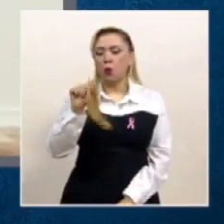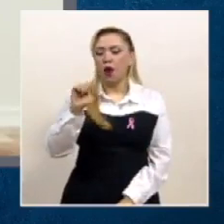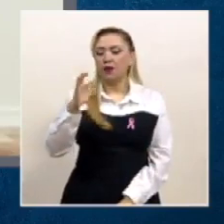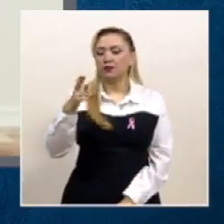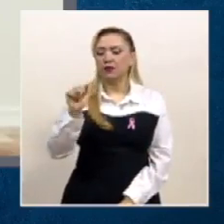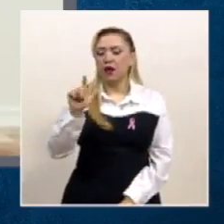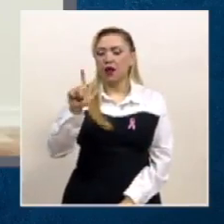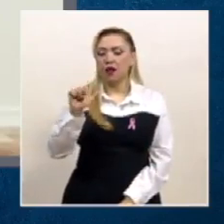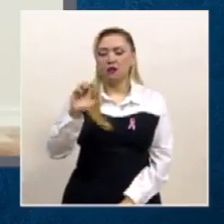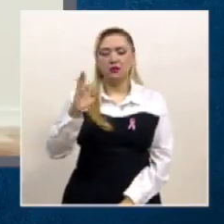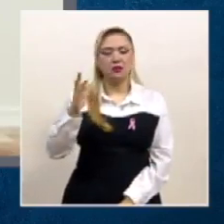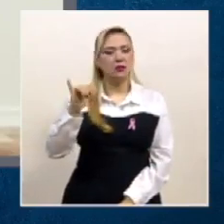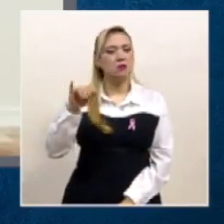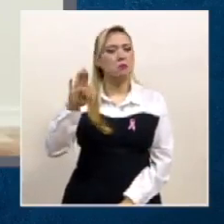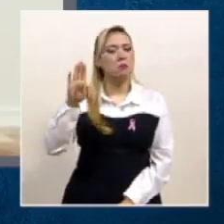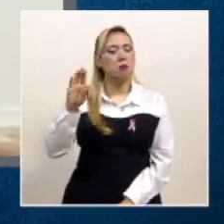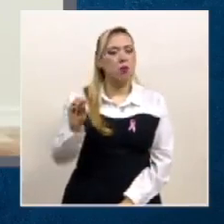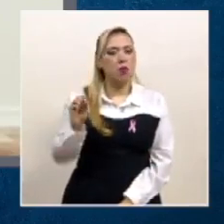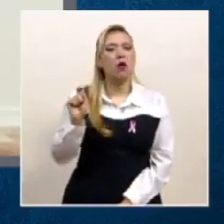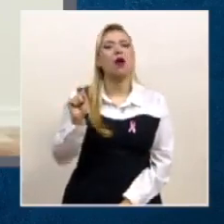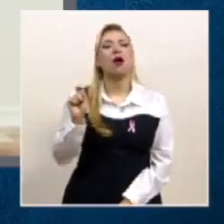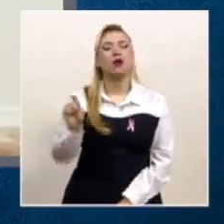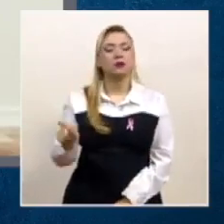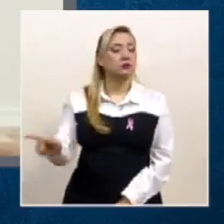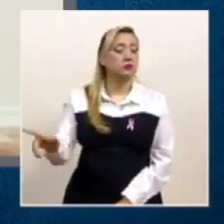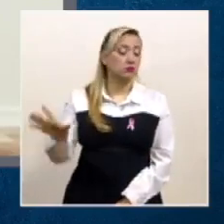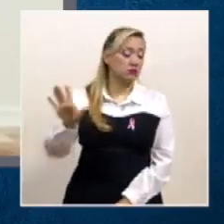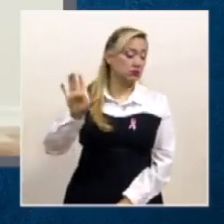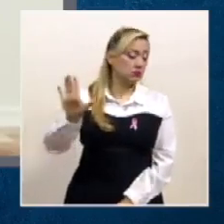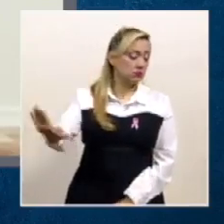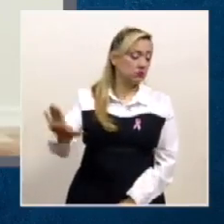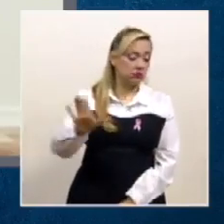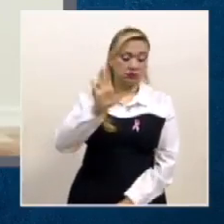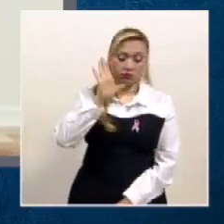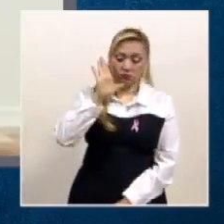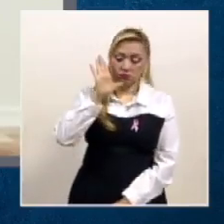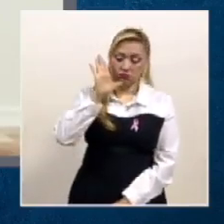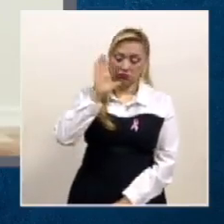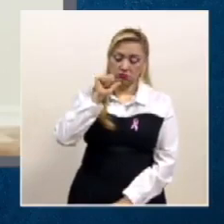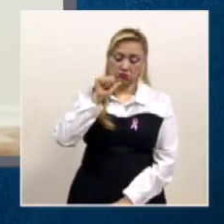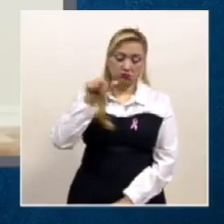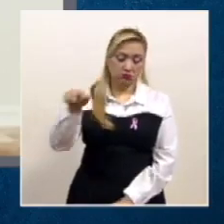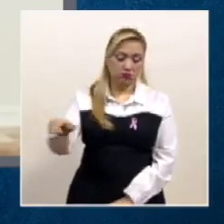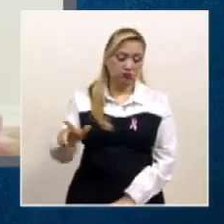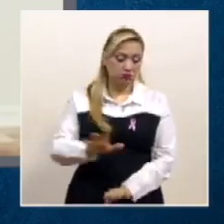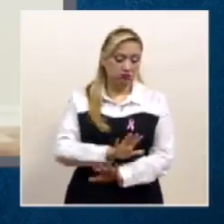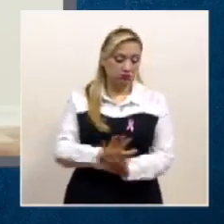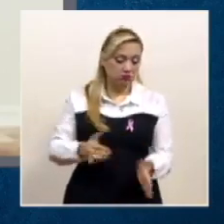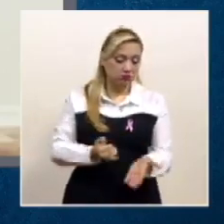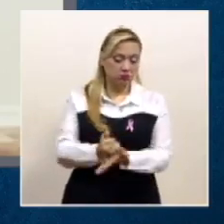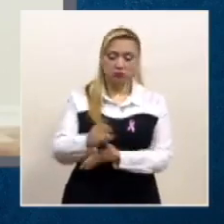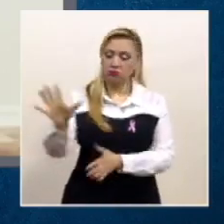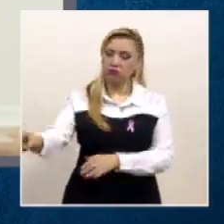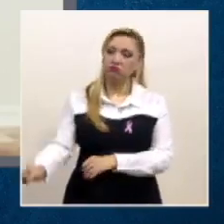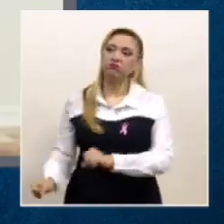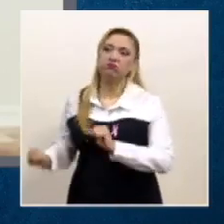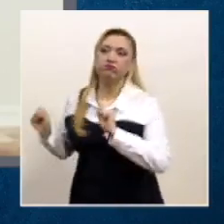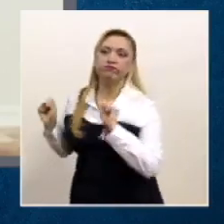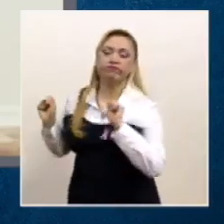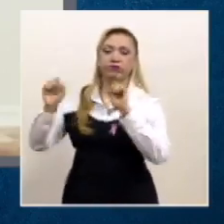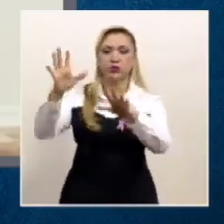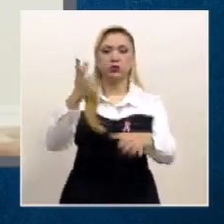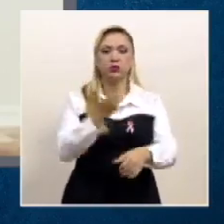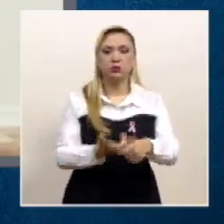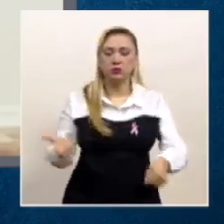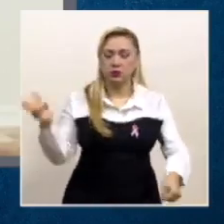ver precisamente con capacidad jurídica y con el tema de internamiento forzado. También tenemos que entender